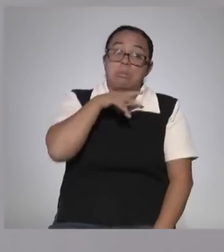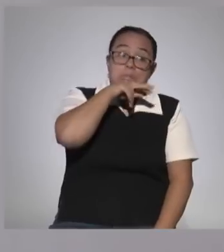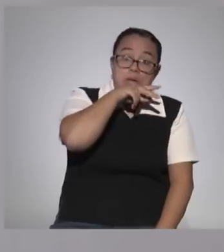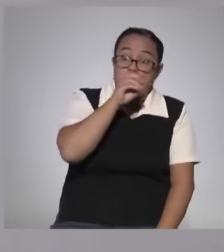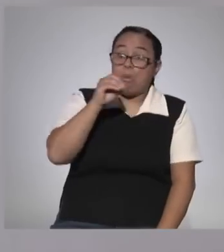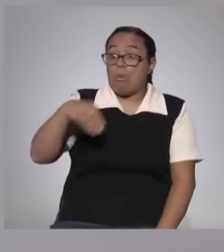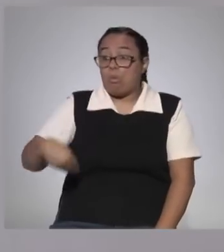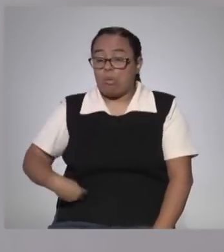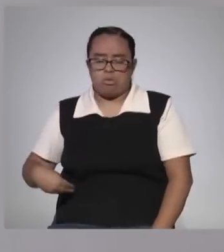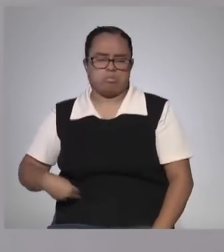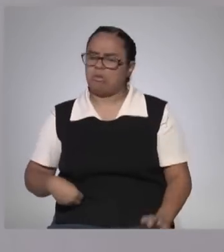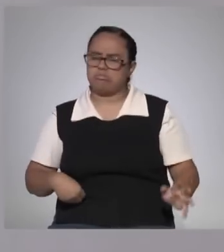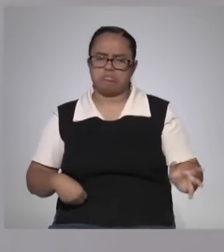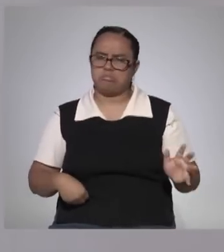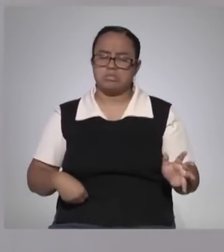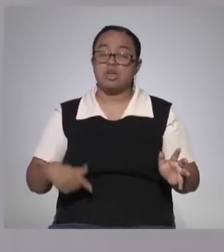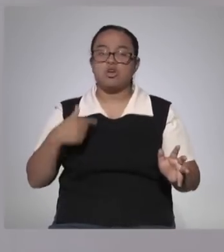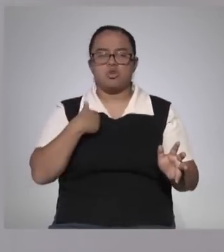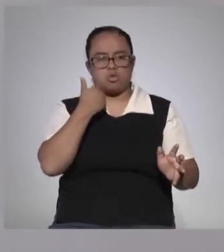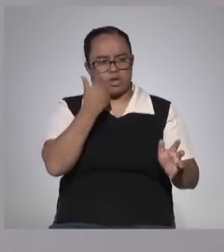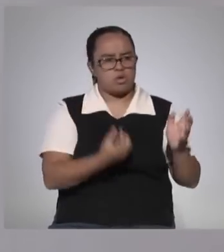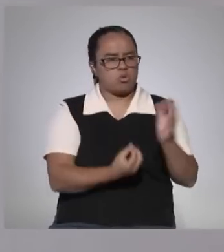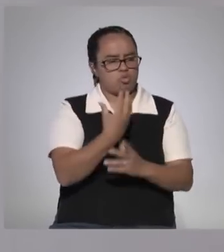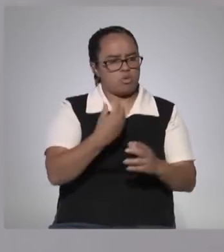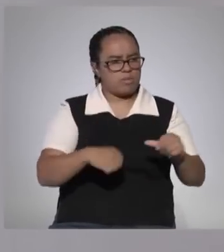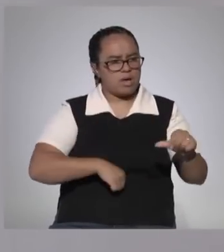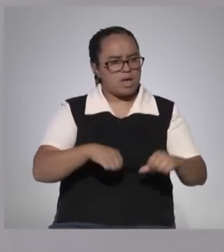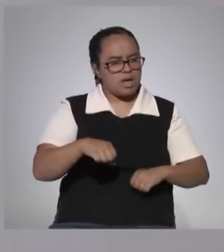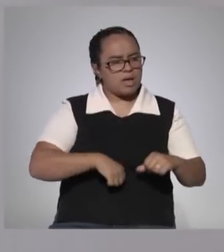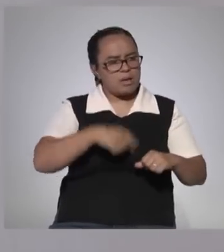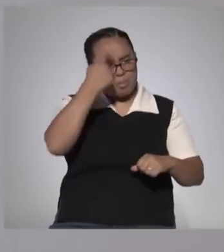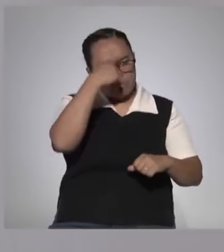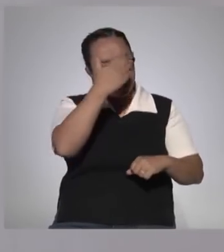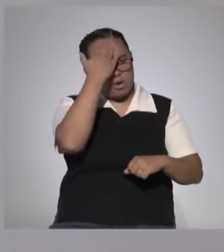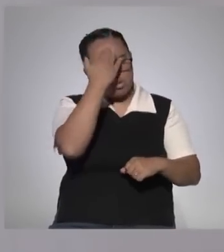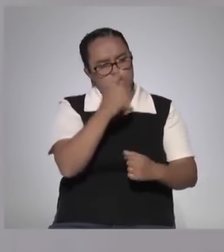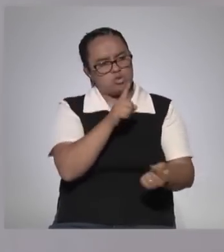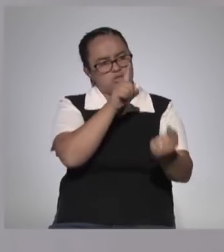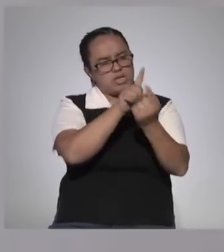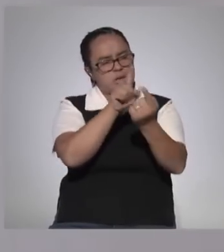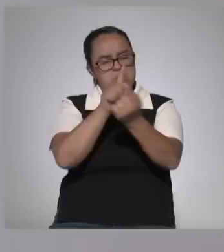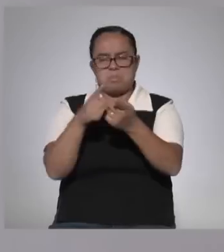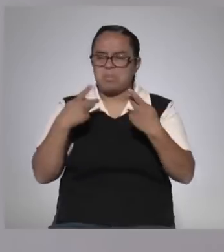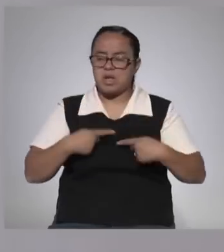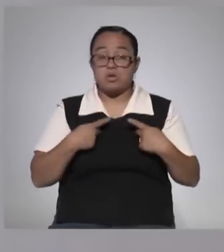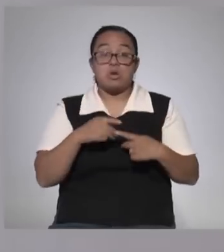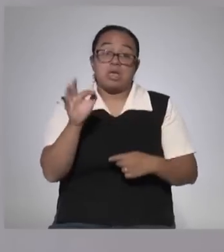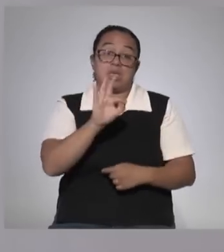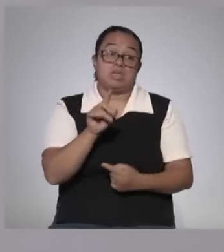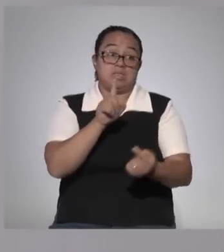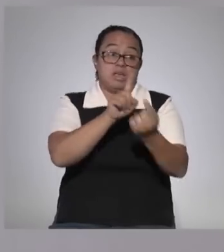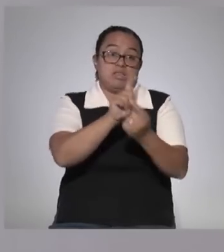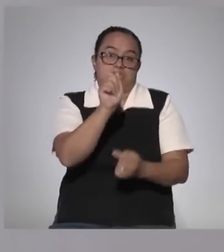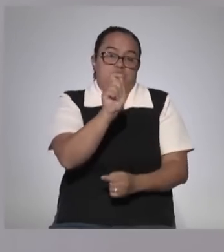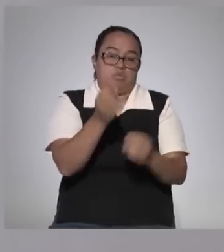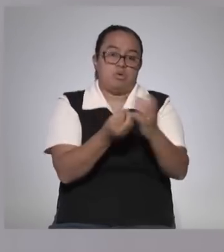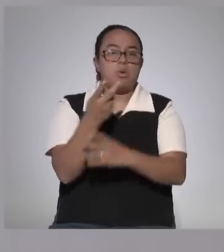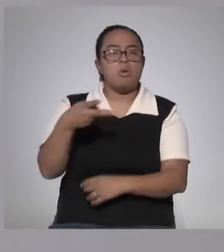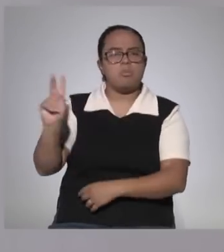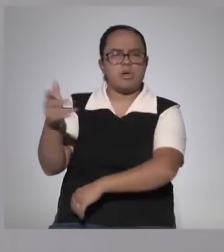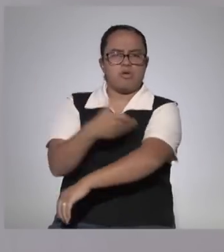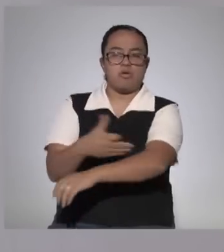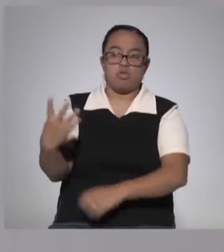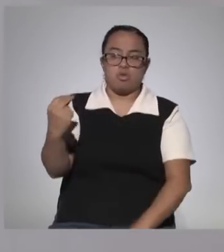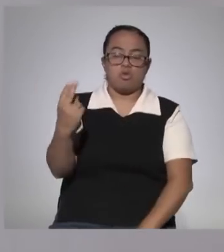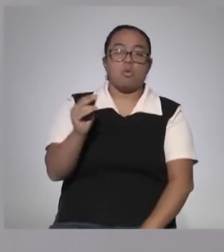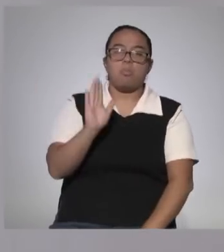He querido iniciar nuevas actividades para conocer gente y, ¿por qué no?, conocer a alguien con quien pueda salir. Pero mi familia no me deja. Siento que me ven como